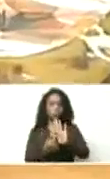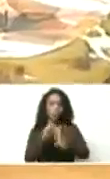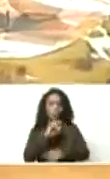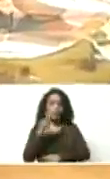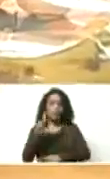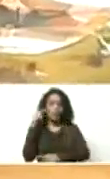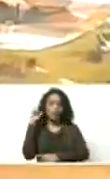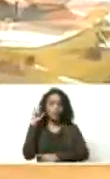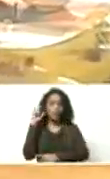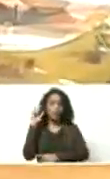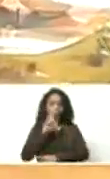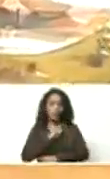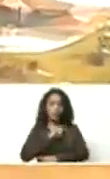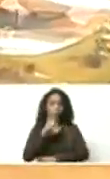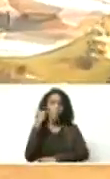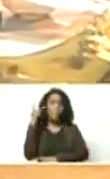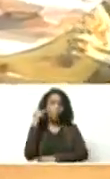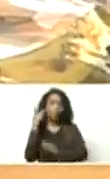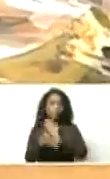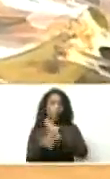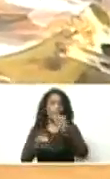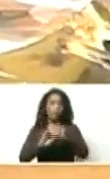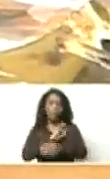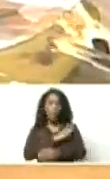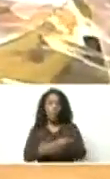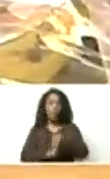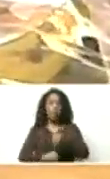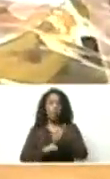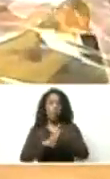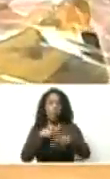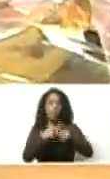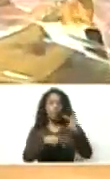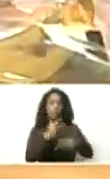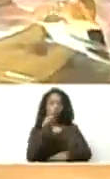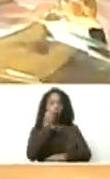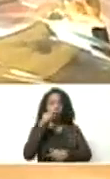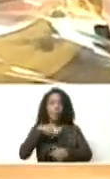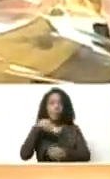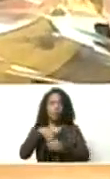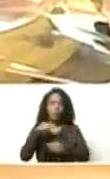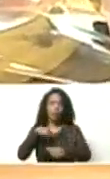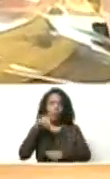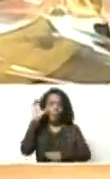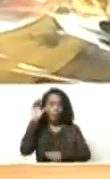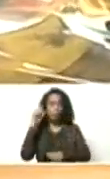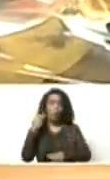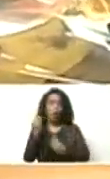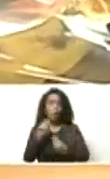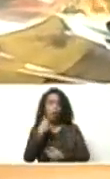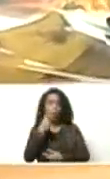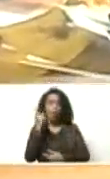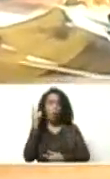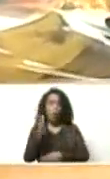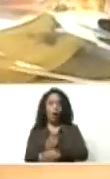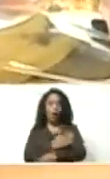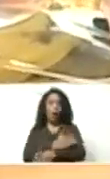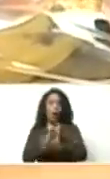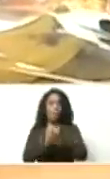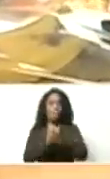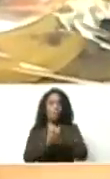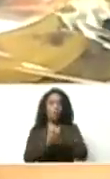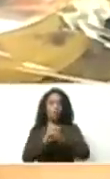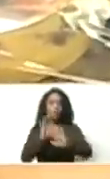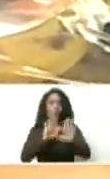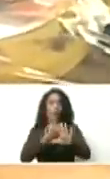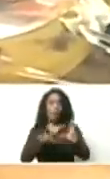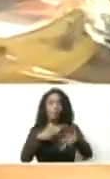para fortalecer nuestro proceso alimentario dentro de nuestro país. ¿Sí? Así como lo indicó nuestro camarada anteriormente, se está